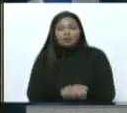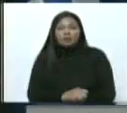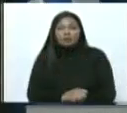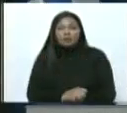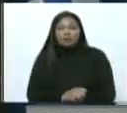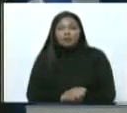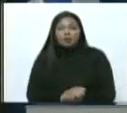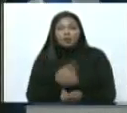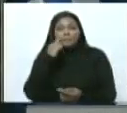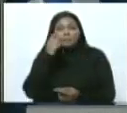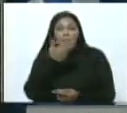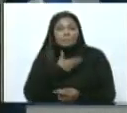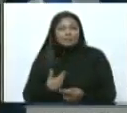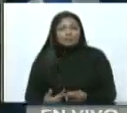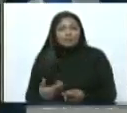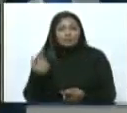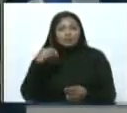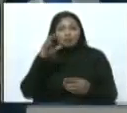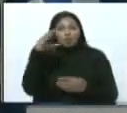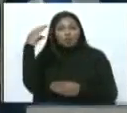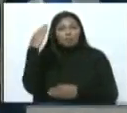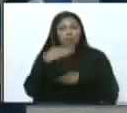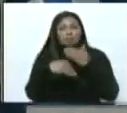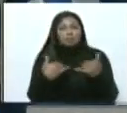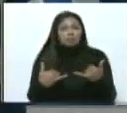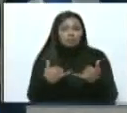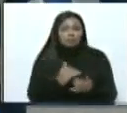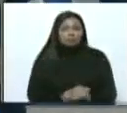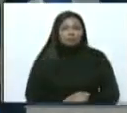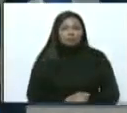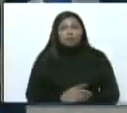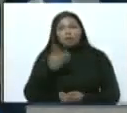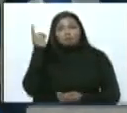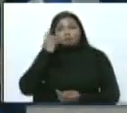impopular presidente que ha tenido Colombia, Duque?